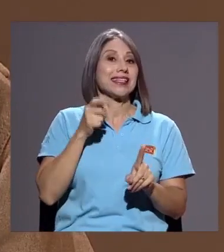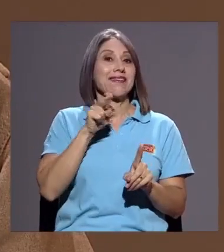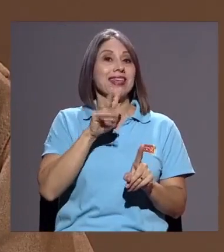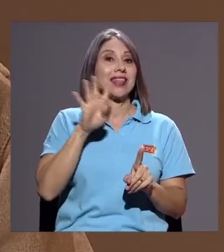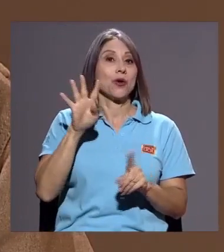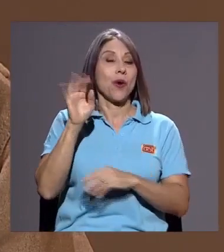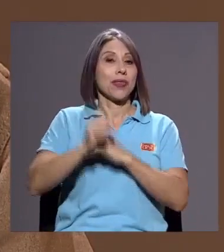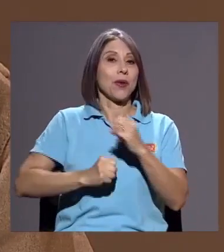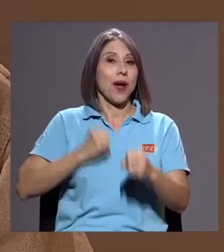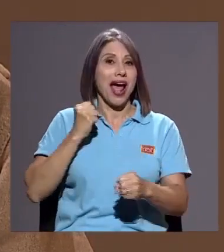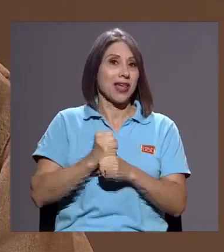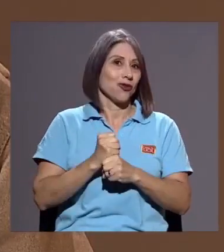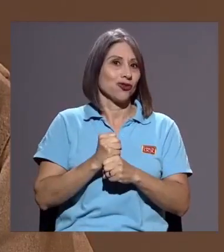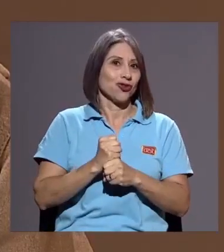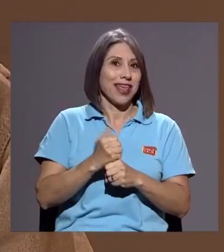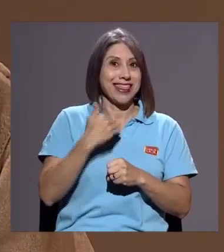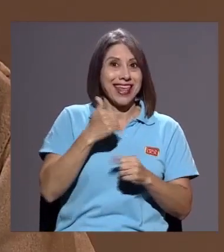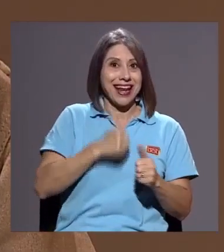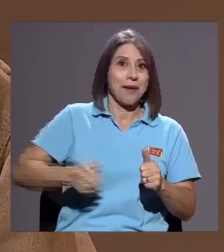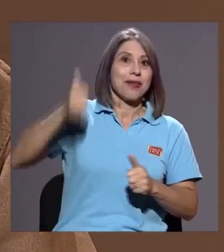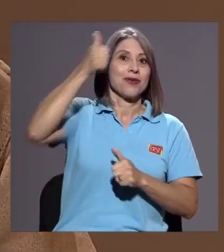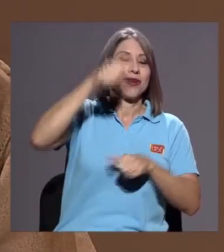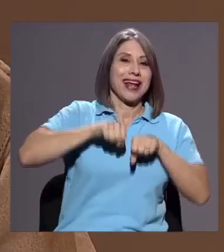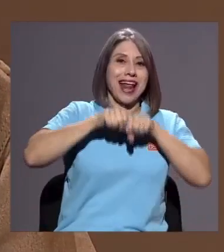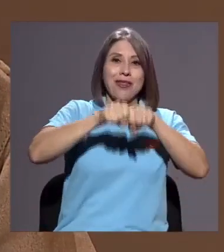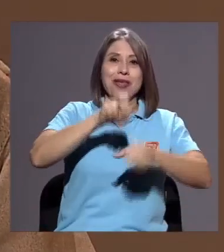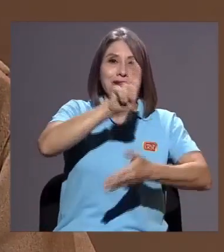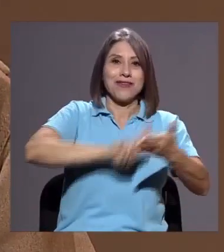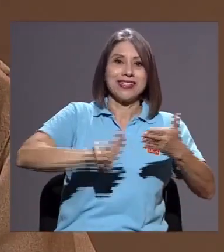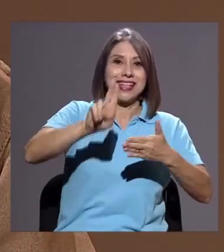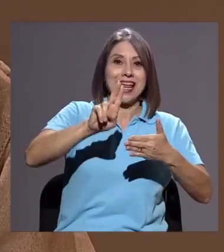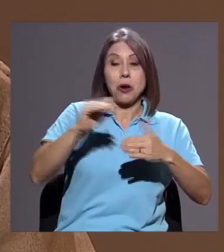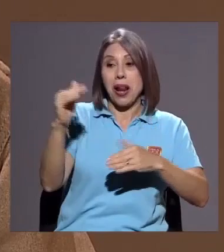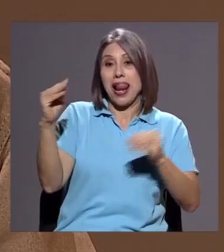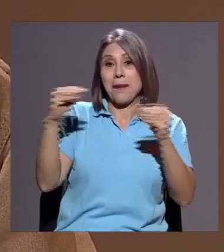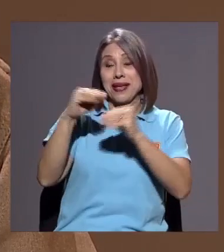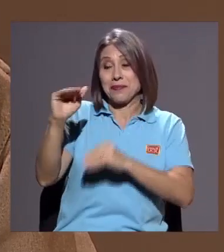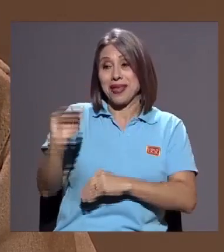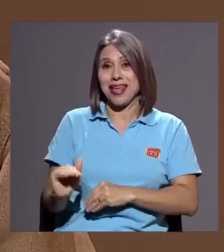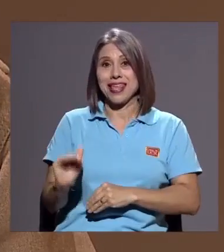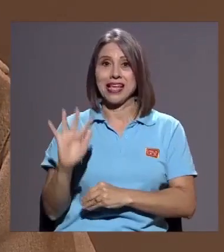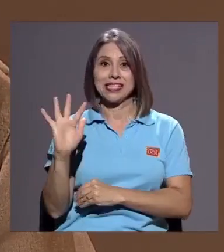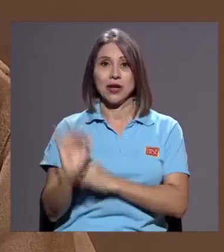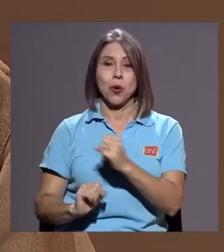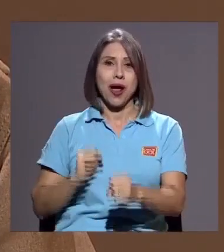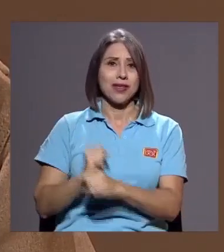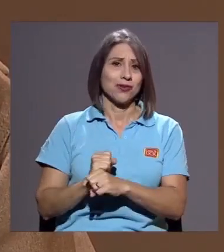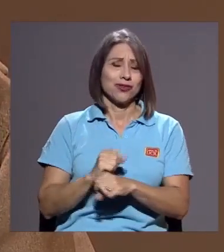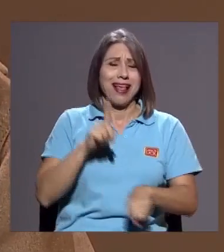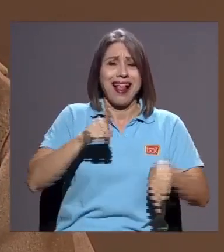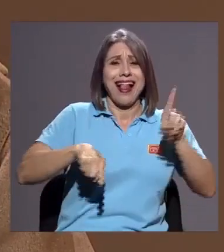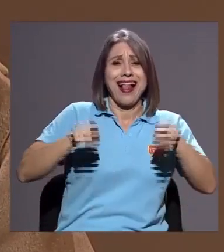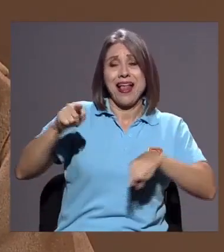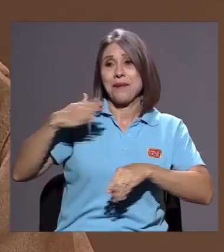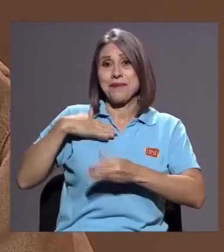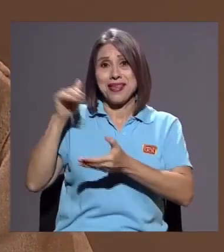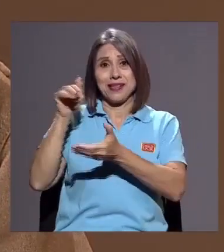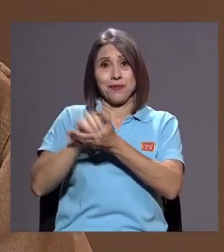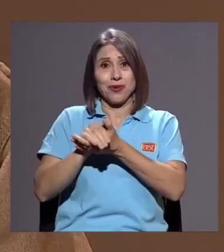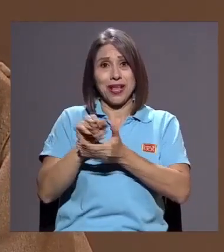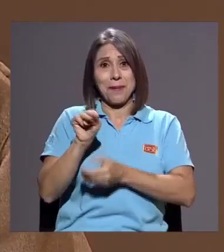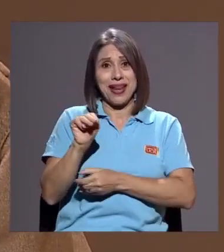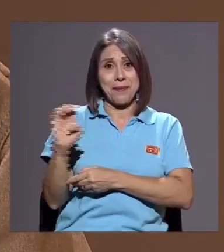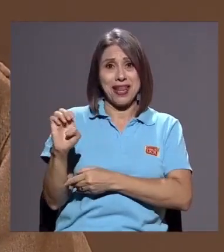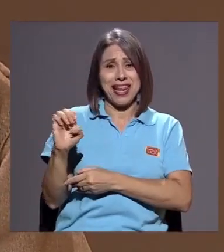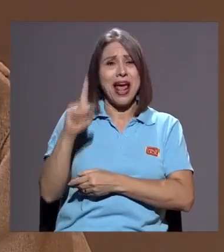universitaria, hasta 5 años la menor. Y todos nos han dado. Mi esposa Olga Emilia se escribió